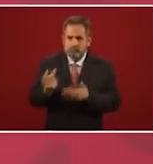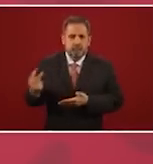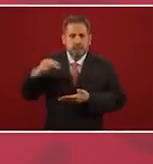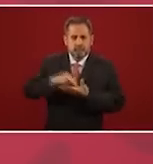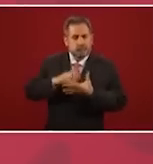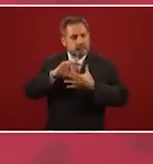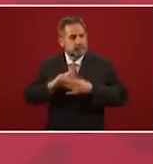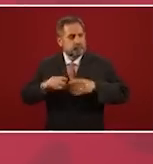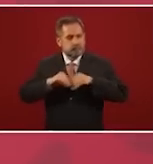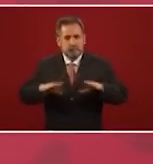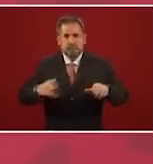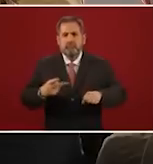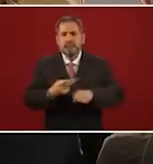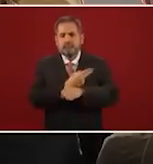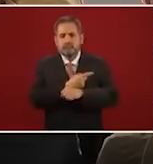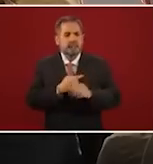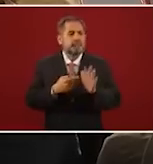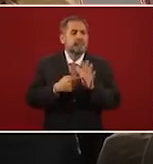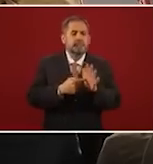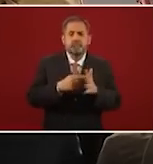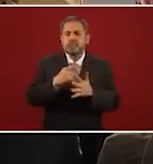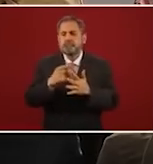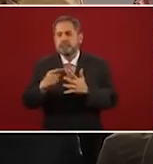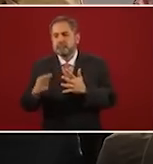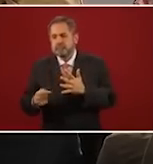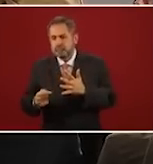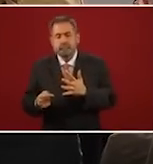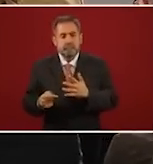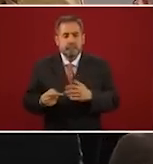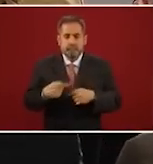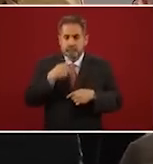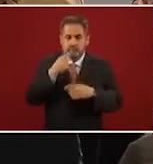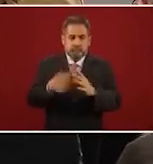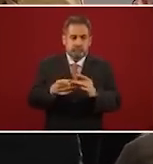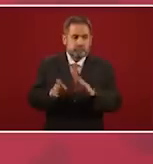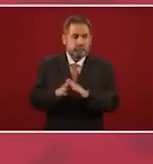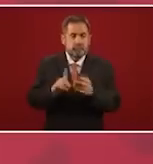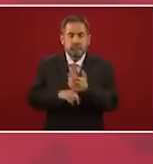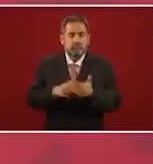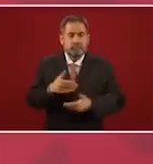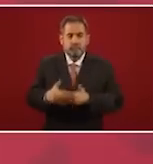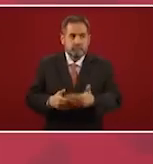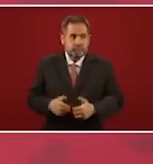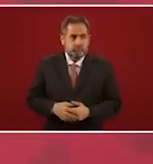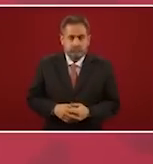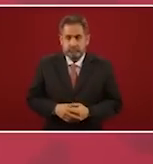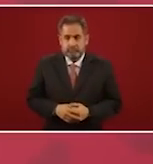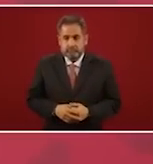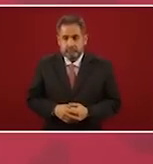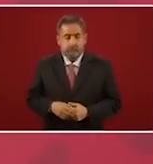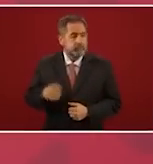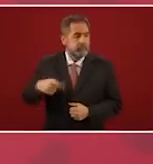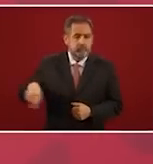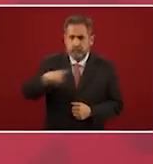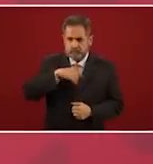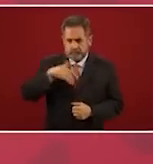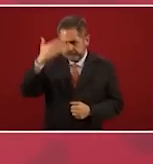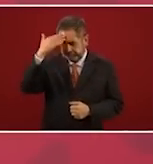aquí a informar cómo vamos, que toda la gente sepa,